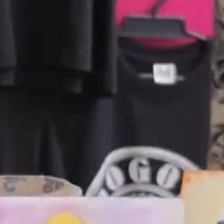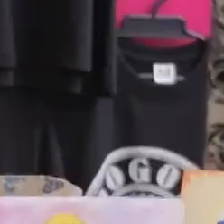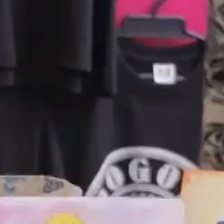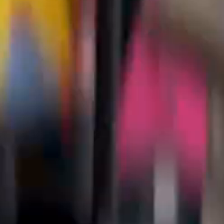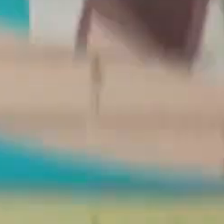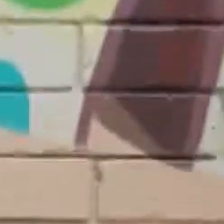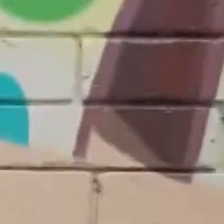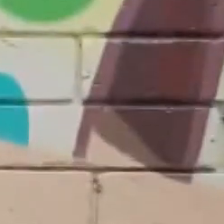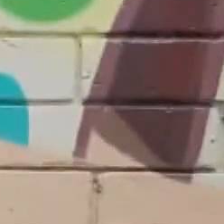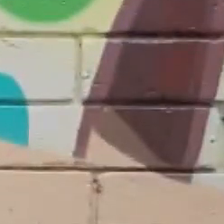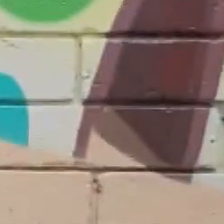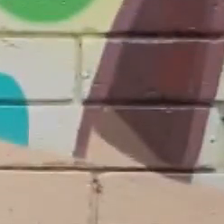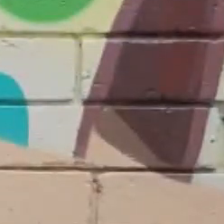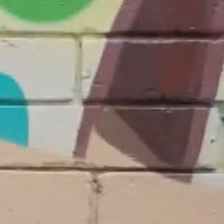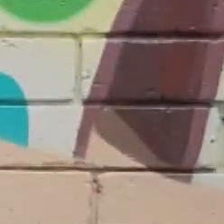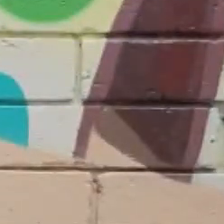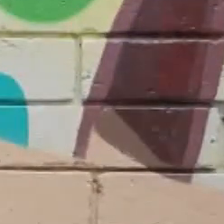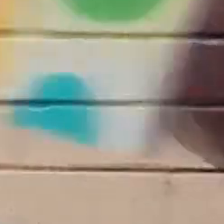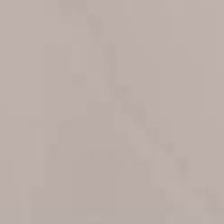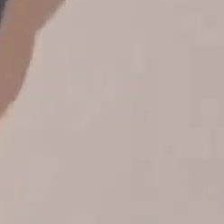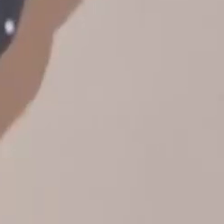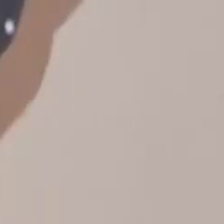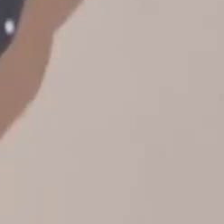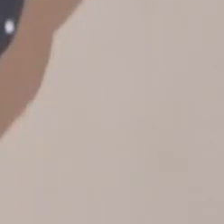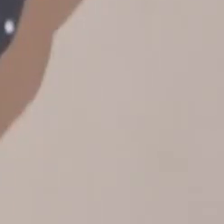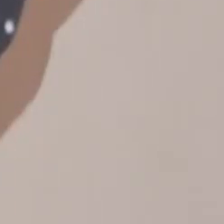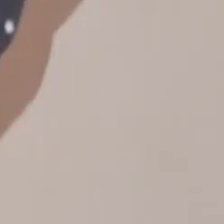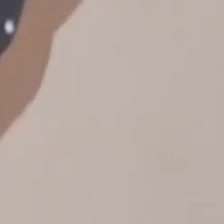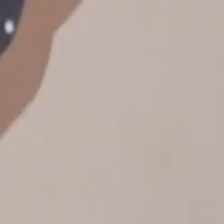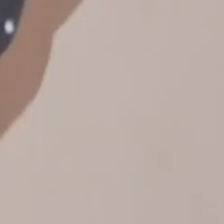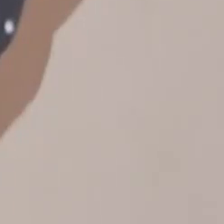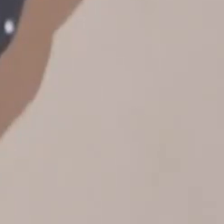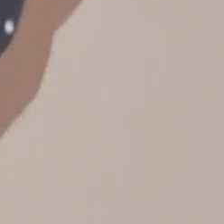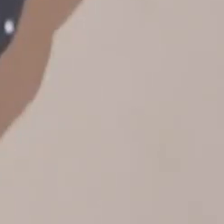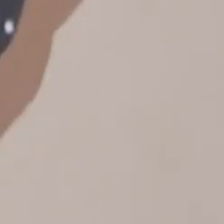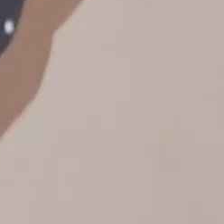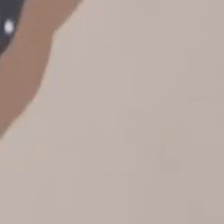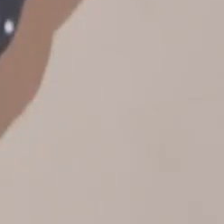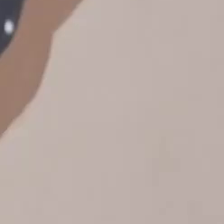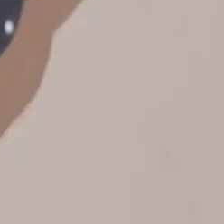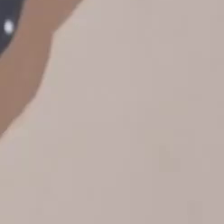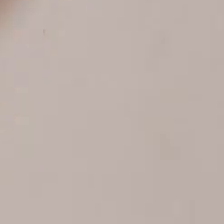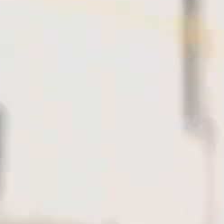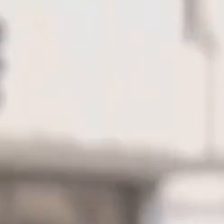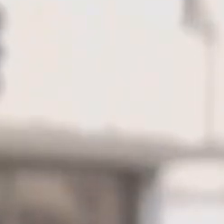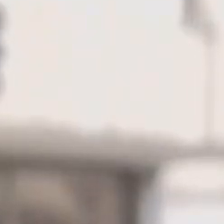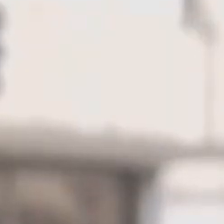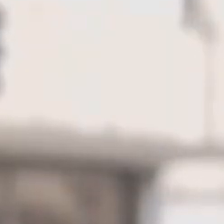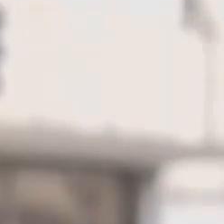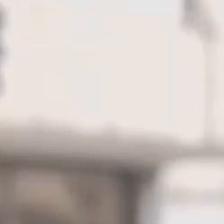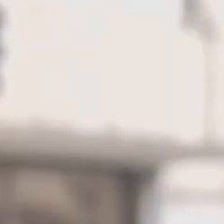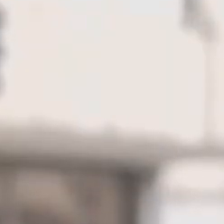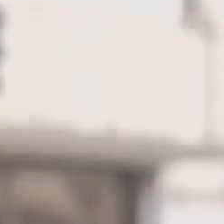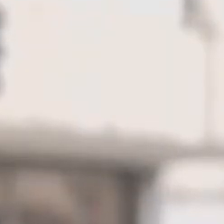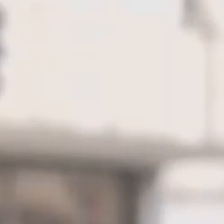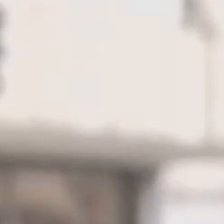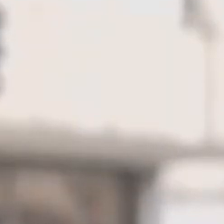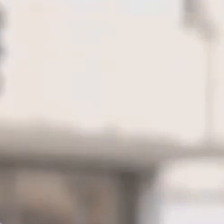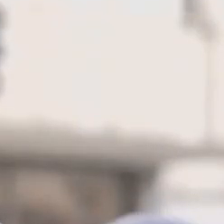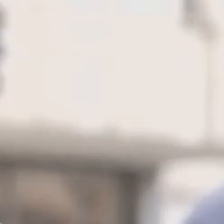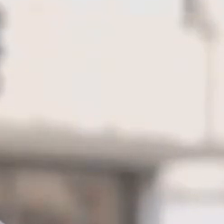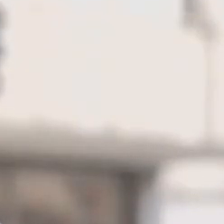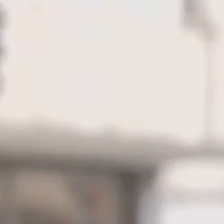ambiente. Vuelve la educación solidaria a los colegios. Mejora la calidad de vida de todos y todas. Conoce